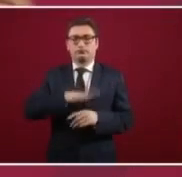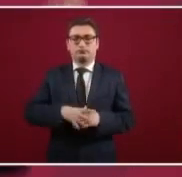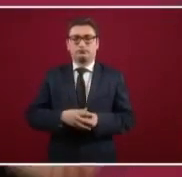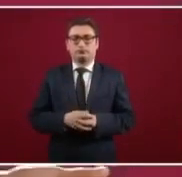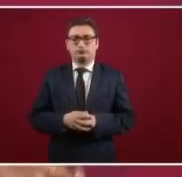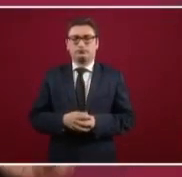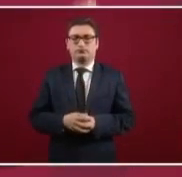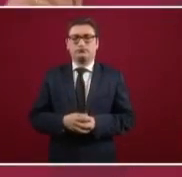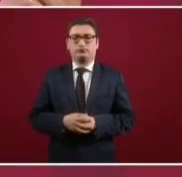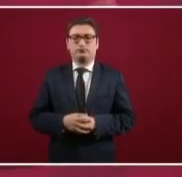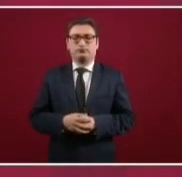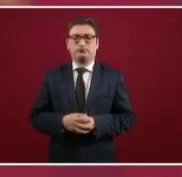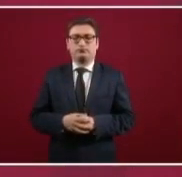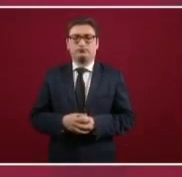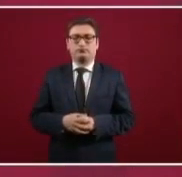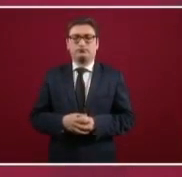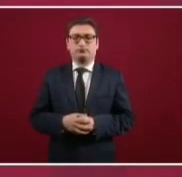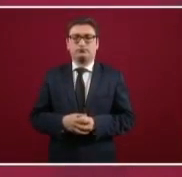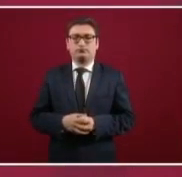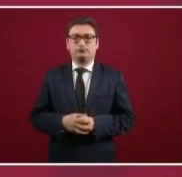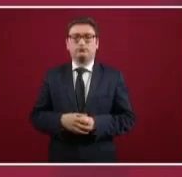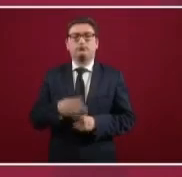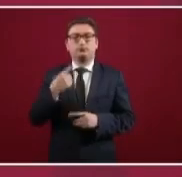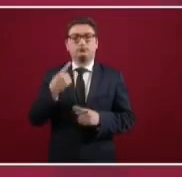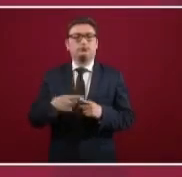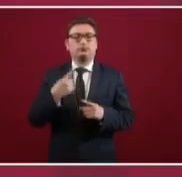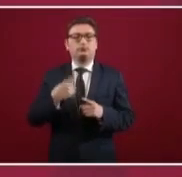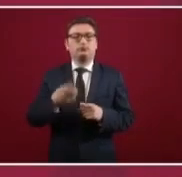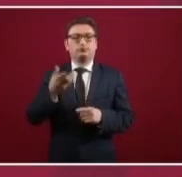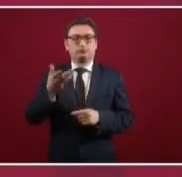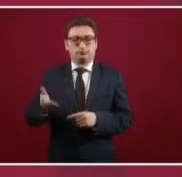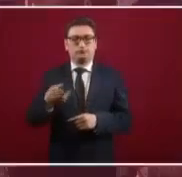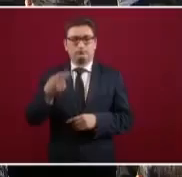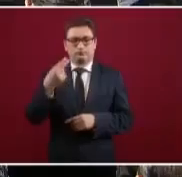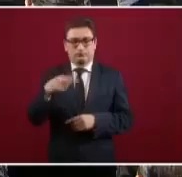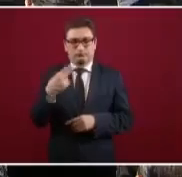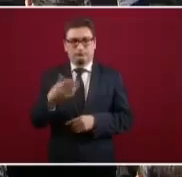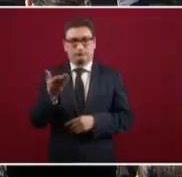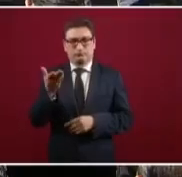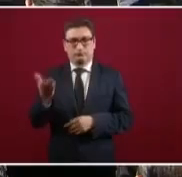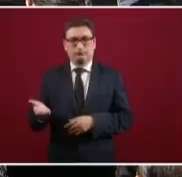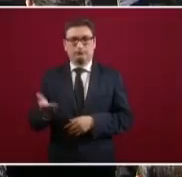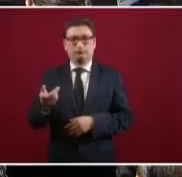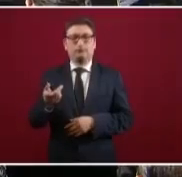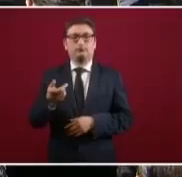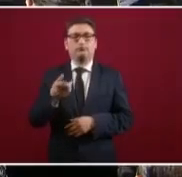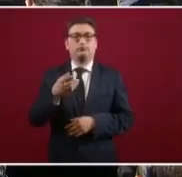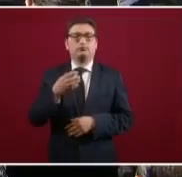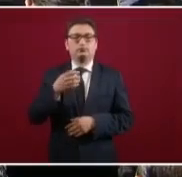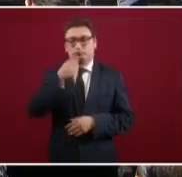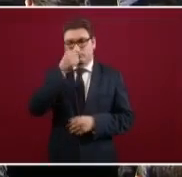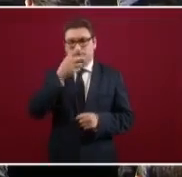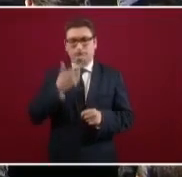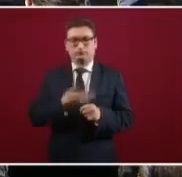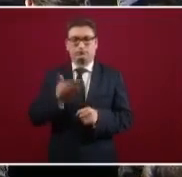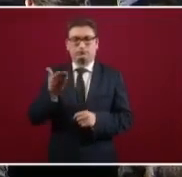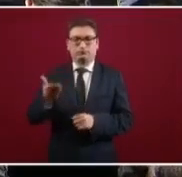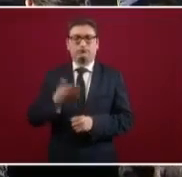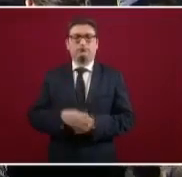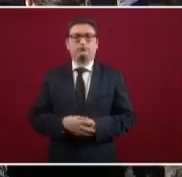qué fue al que se refirió el real secretario